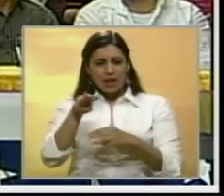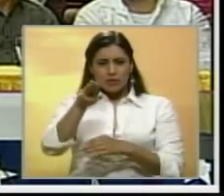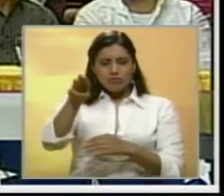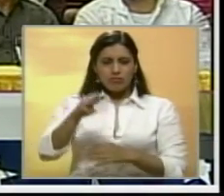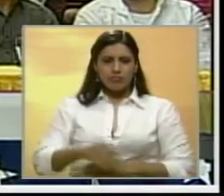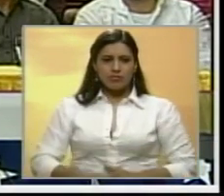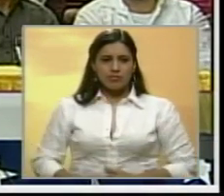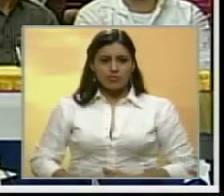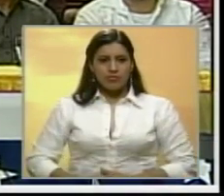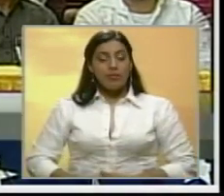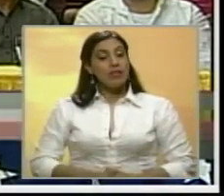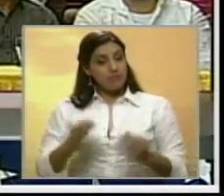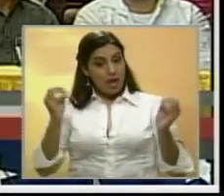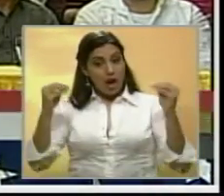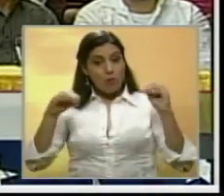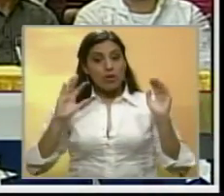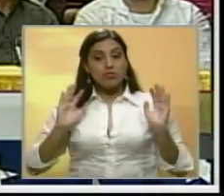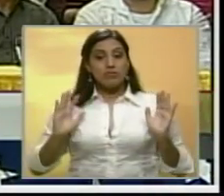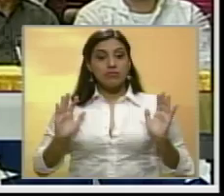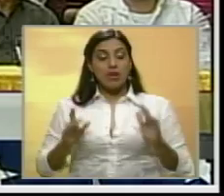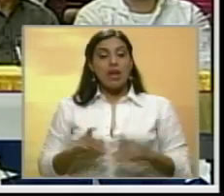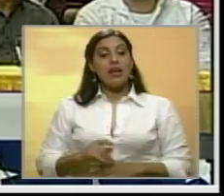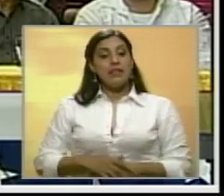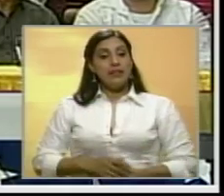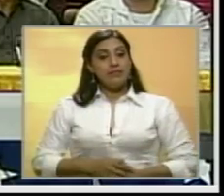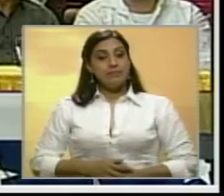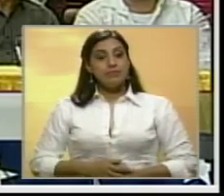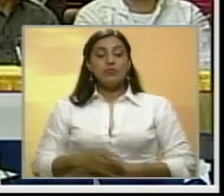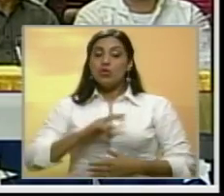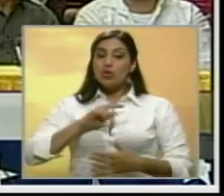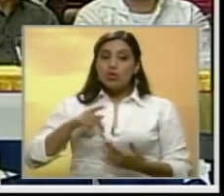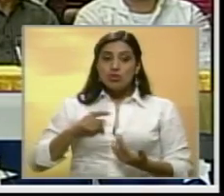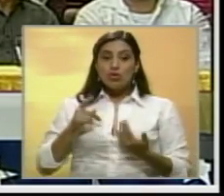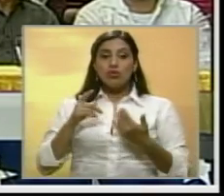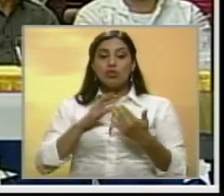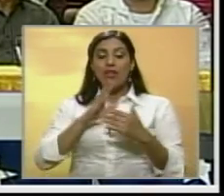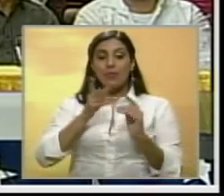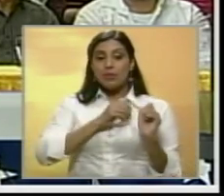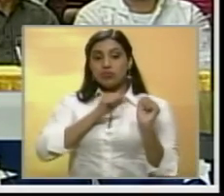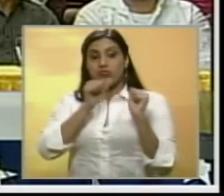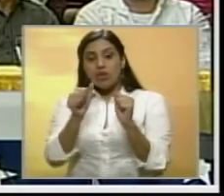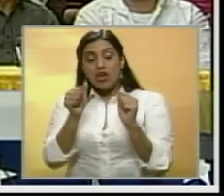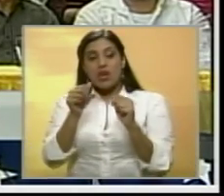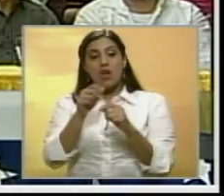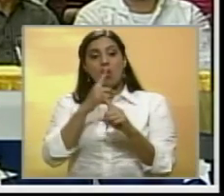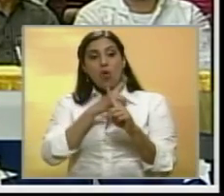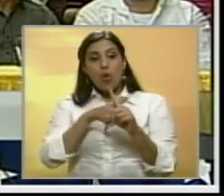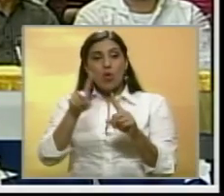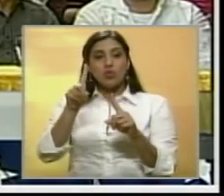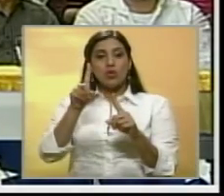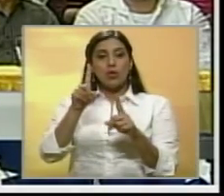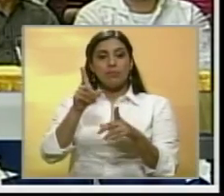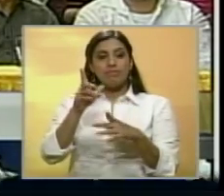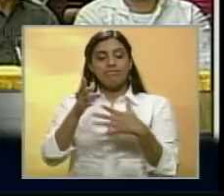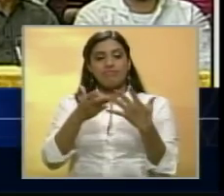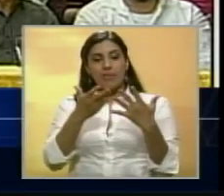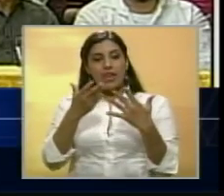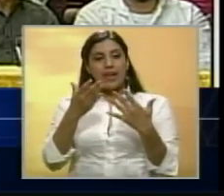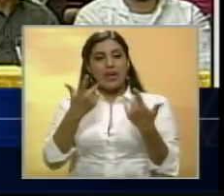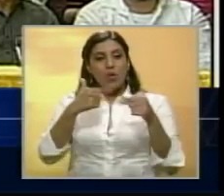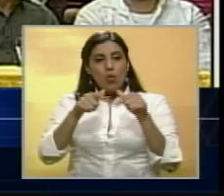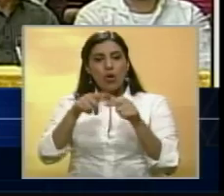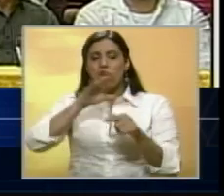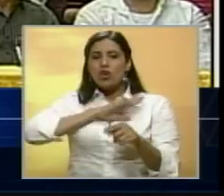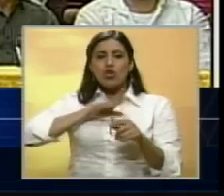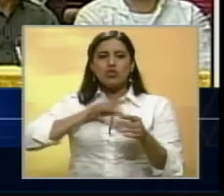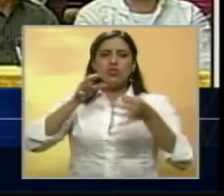Panamericana. ¿De acuerdo? Igualmente, nosotros vamos a trasladarnos después, como les dije, a el comando,